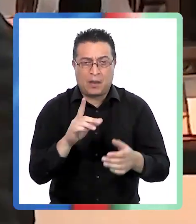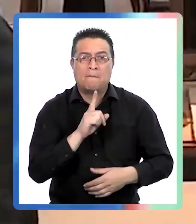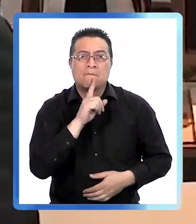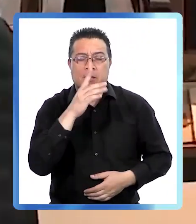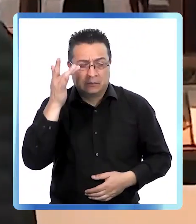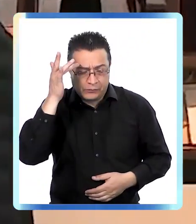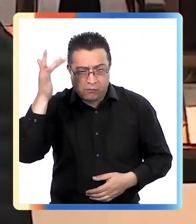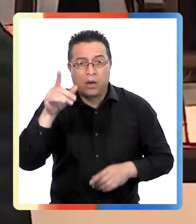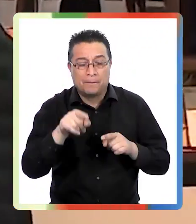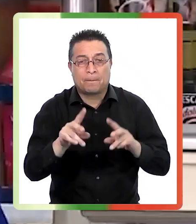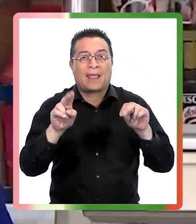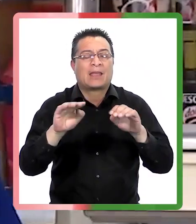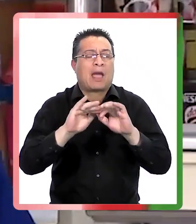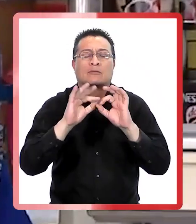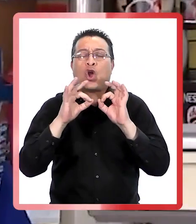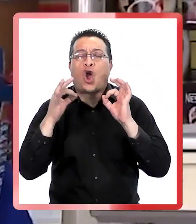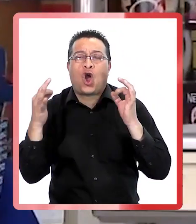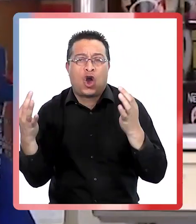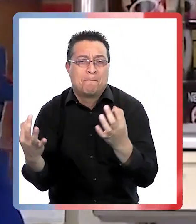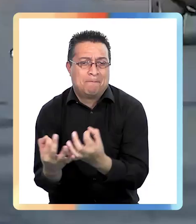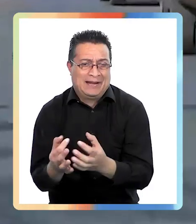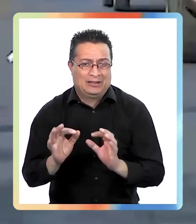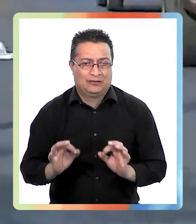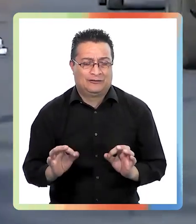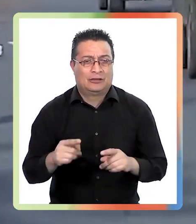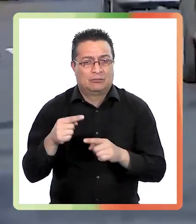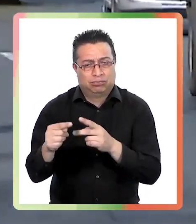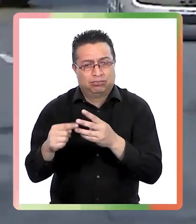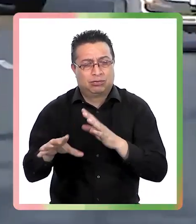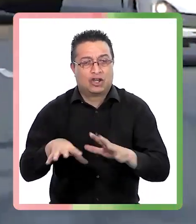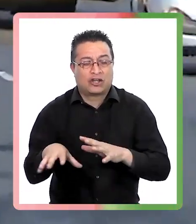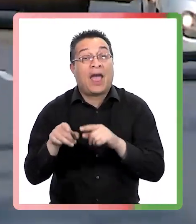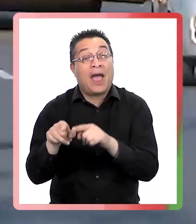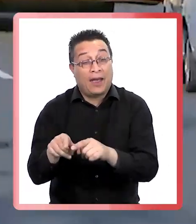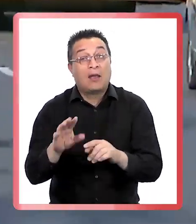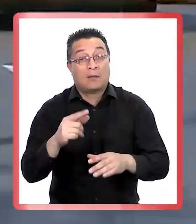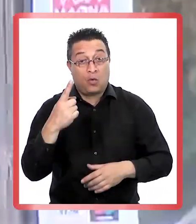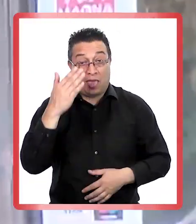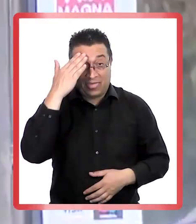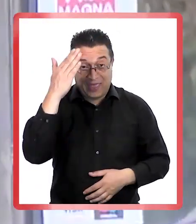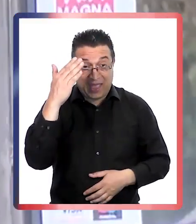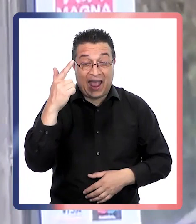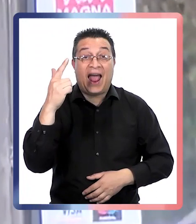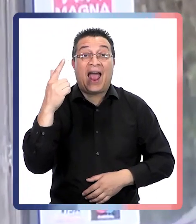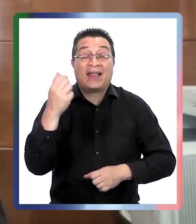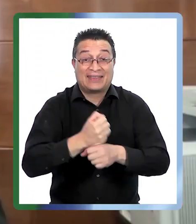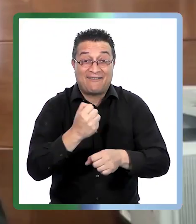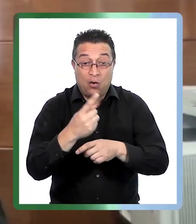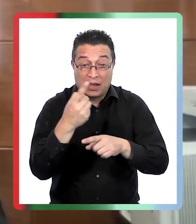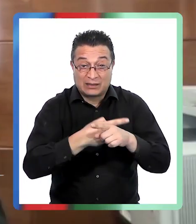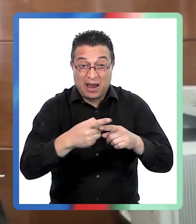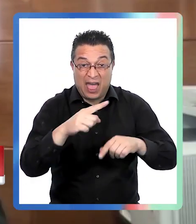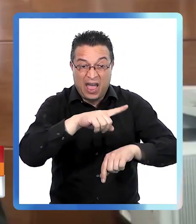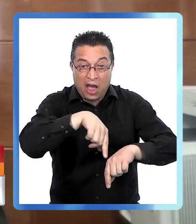de obra. O sea, yo creo que es un tema muy integral, ¿no? Pero sin duda, la jornada laboral es un elemento que